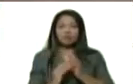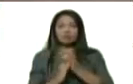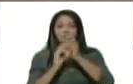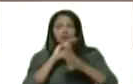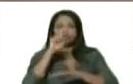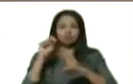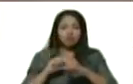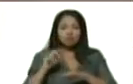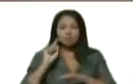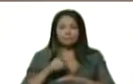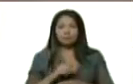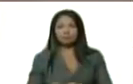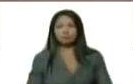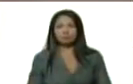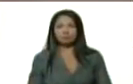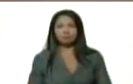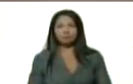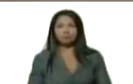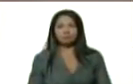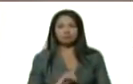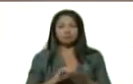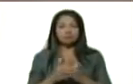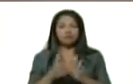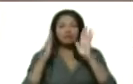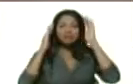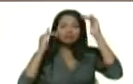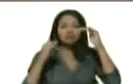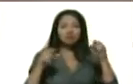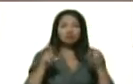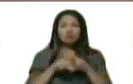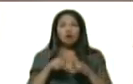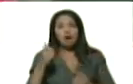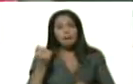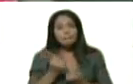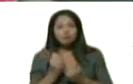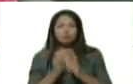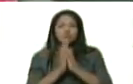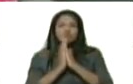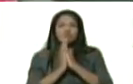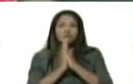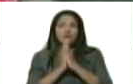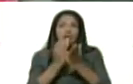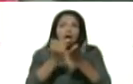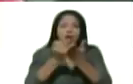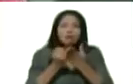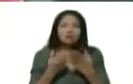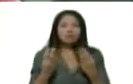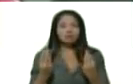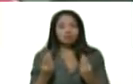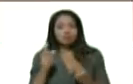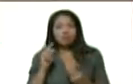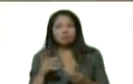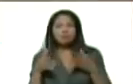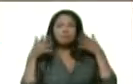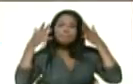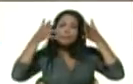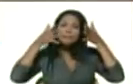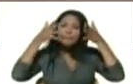Nacional, que atiendan, apoyen, por favor, ayuden,